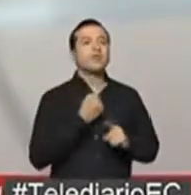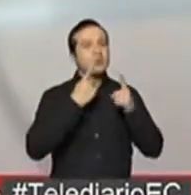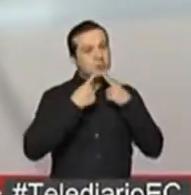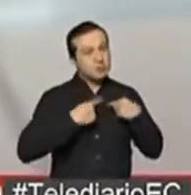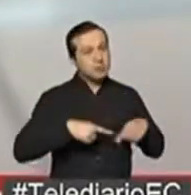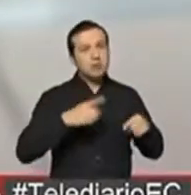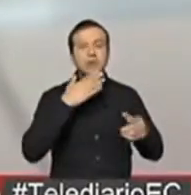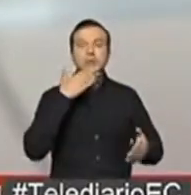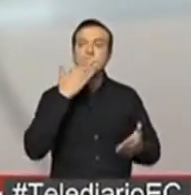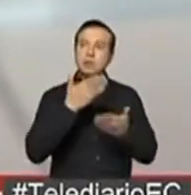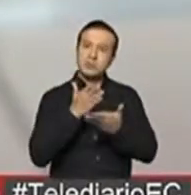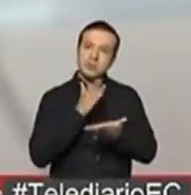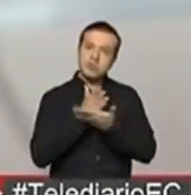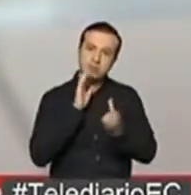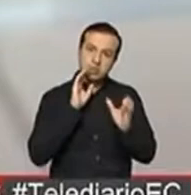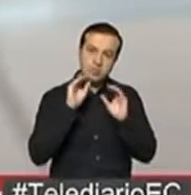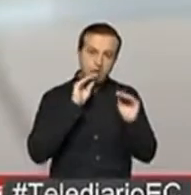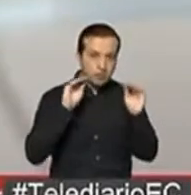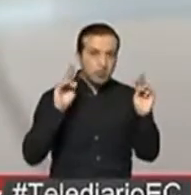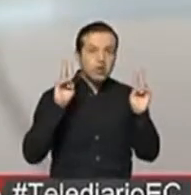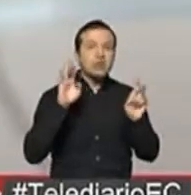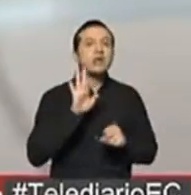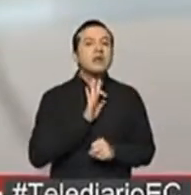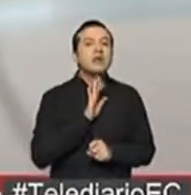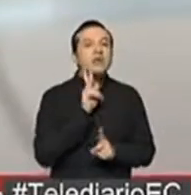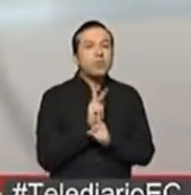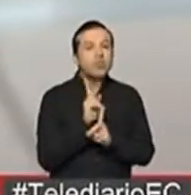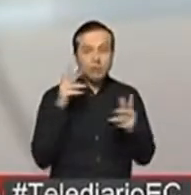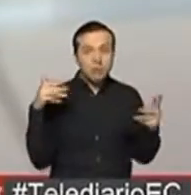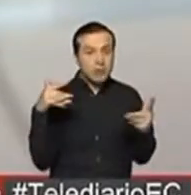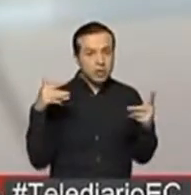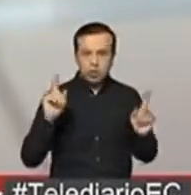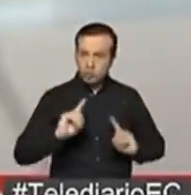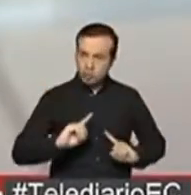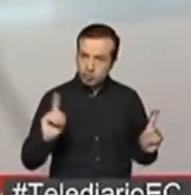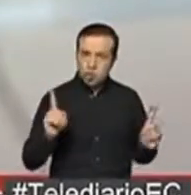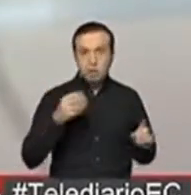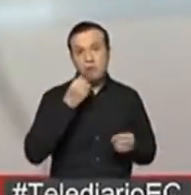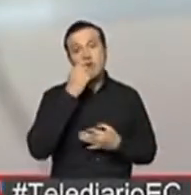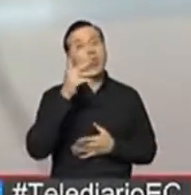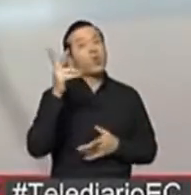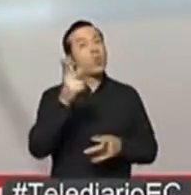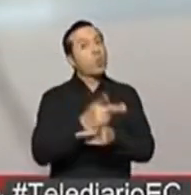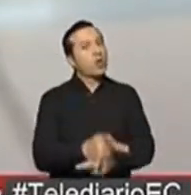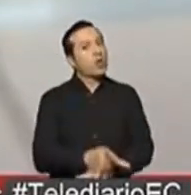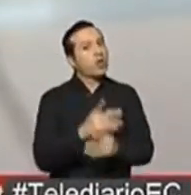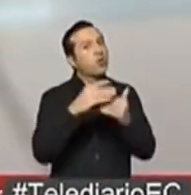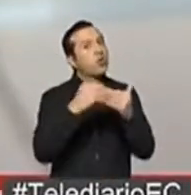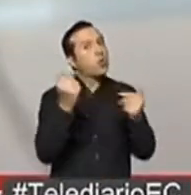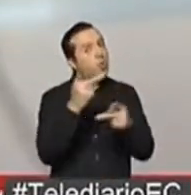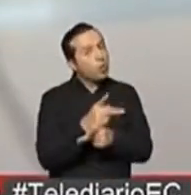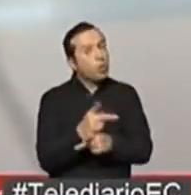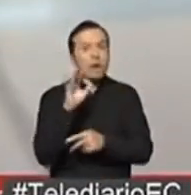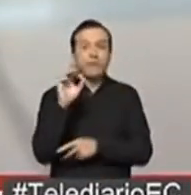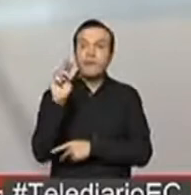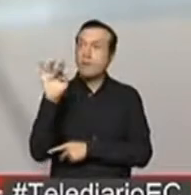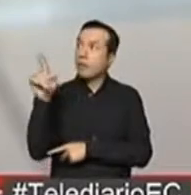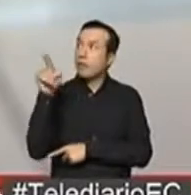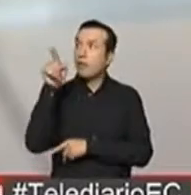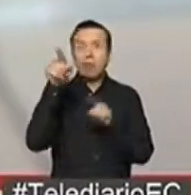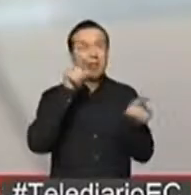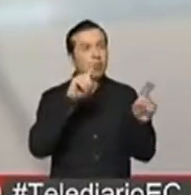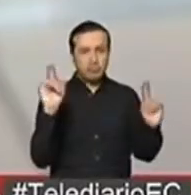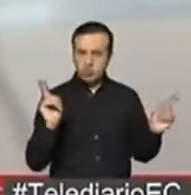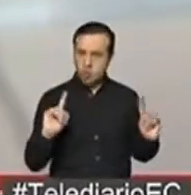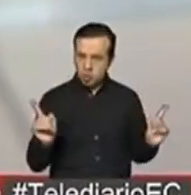gracias a los medios de comunicación la parte técnica sin asustarnos sin decir cuidado la dolarización el fondo monetario esto es